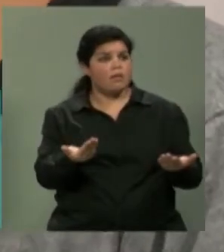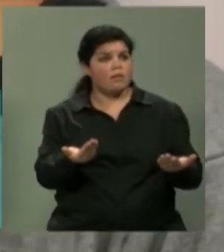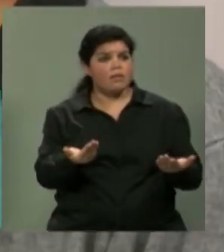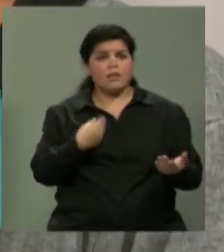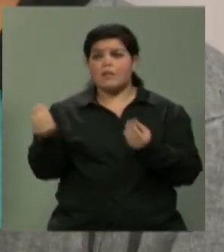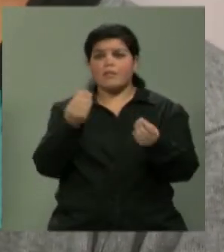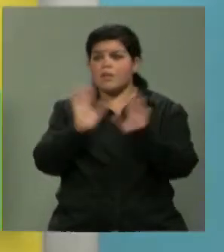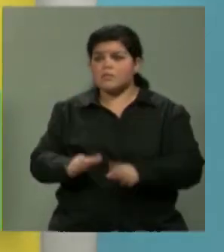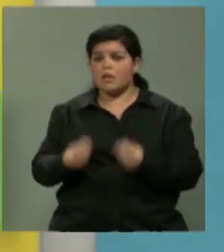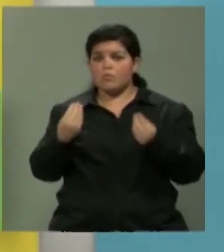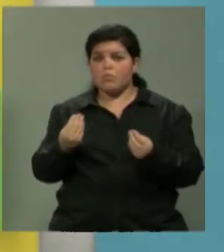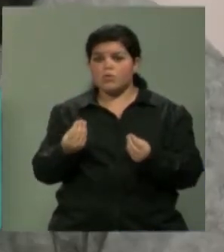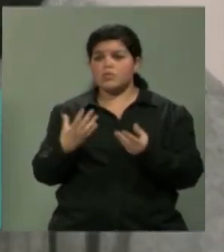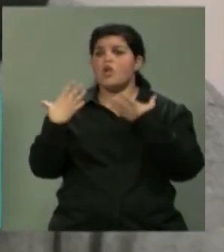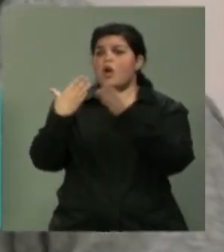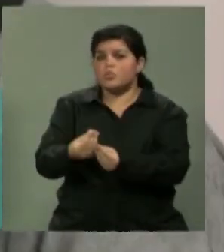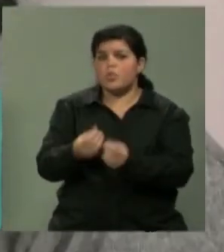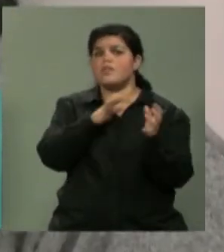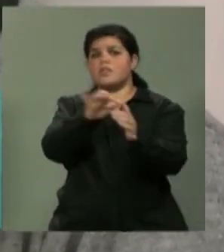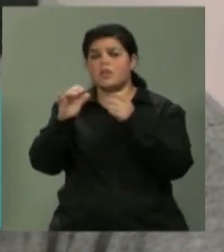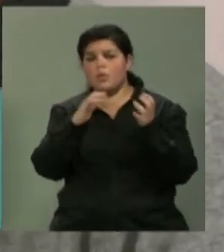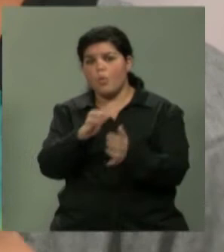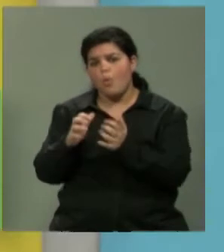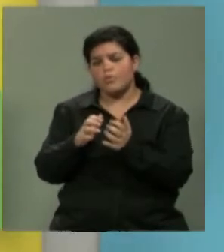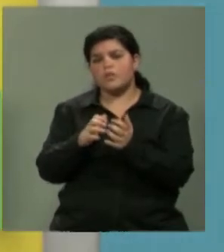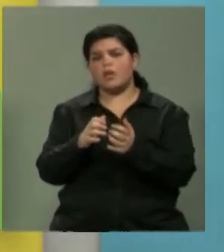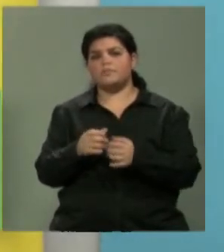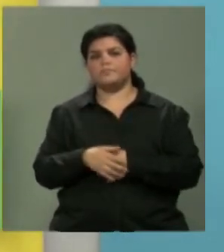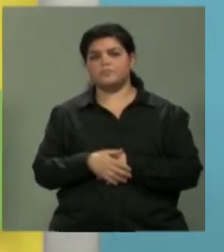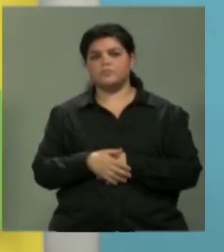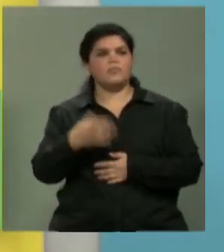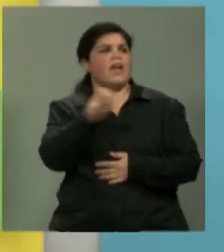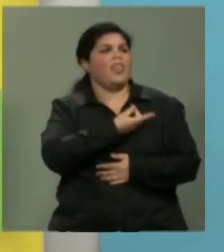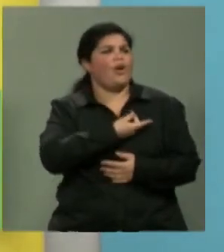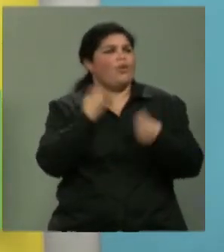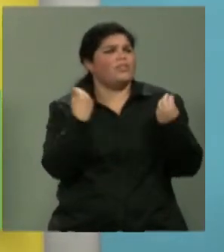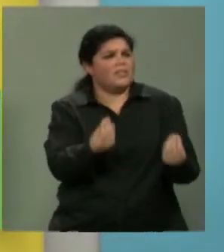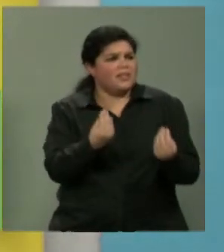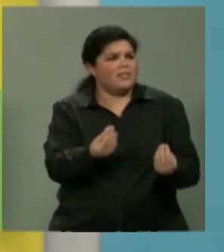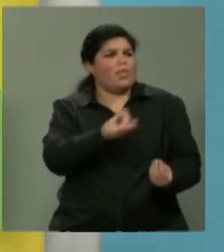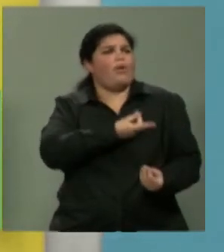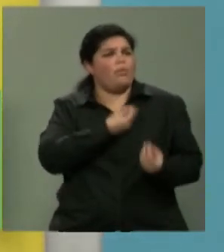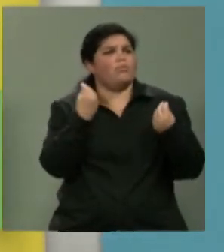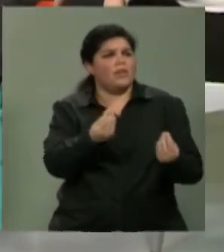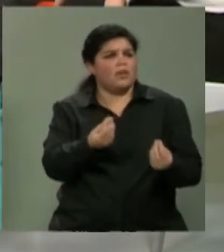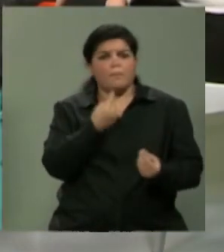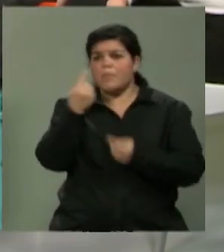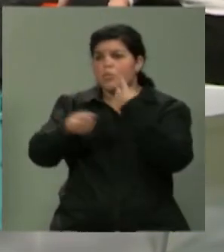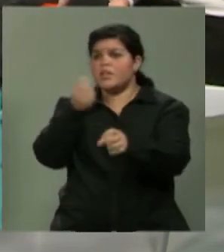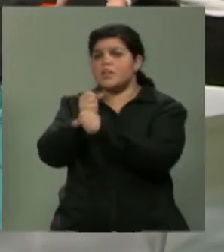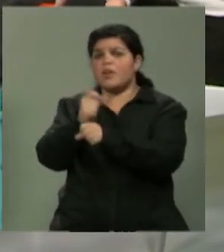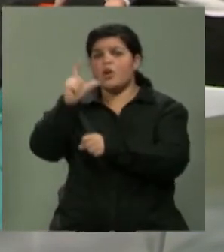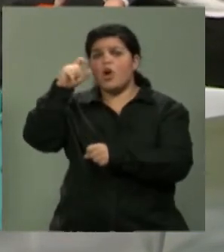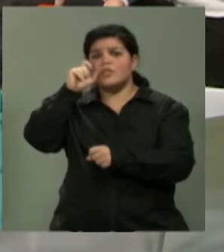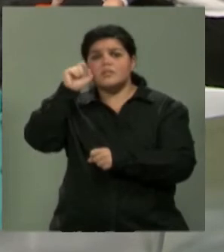chico? ¿qué? Lo Sí, contiene, ¿afuera o adentro? discute, ¿Cómo? se ve el equipo ¿A dónde afuera, se para que lo mate lleva? a otro. ¿A dónde? Preguntale a los Guarda que no te trabajadores del tocamos. COSE. Guarda